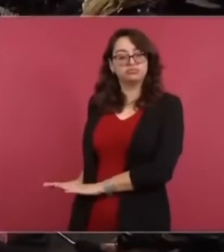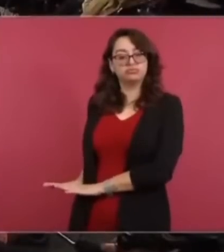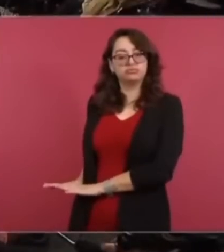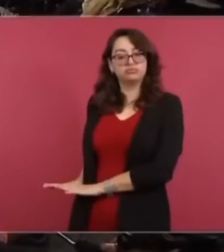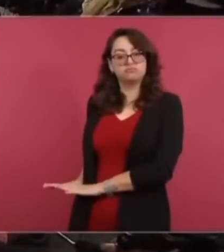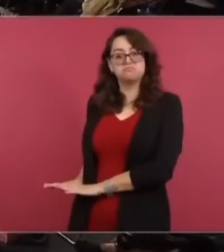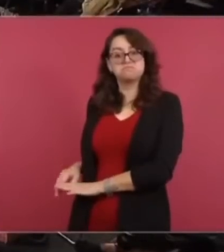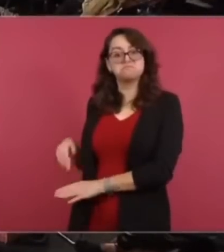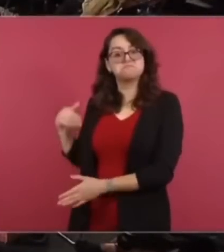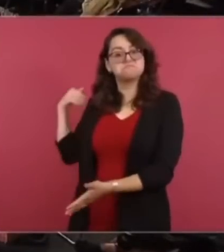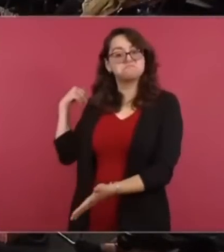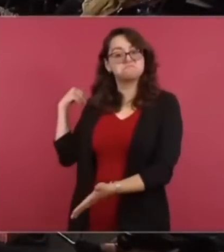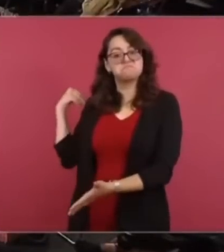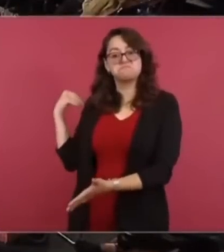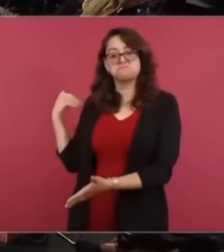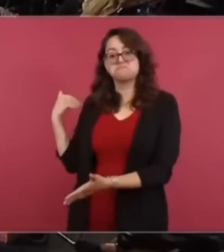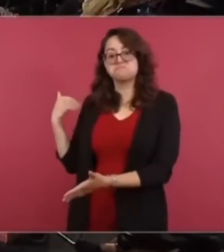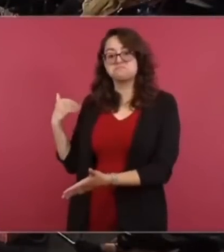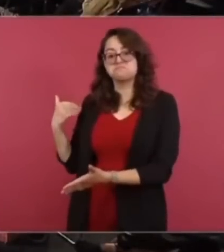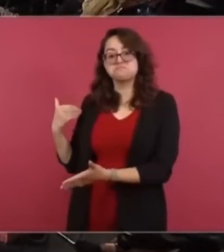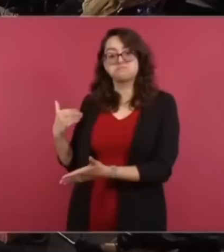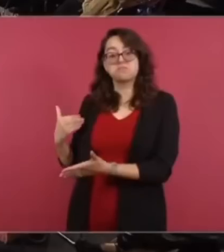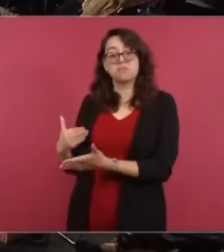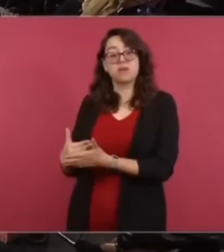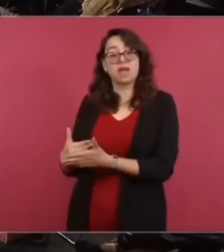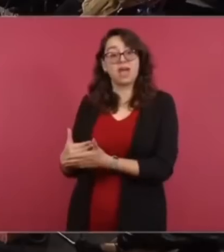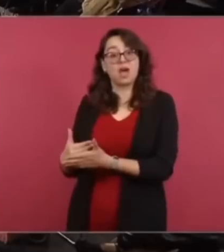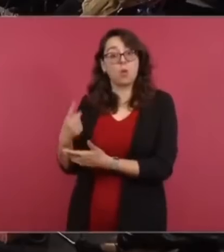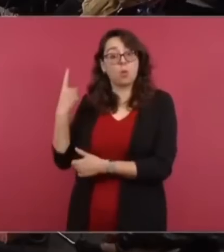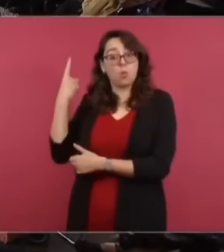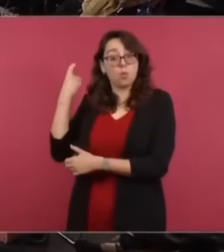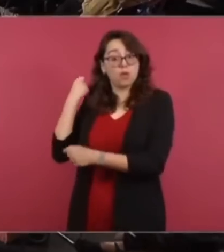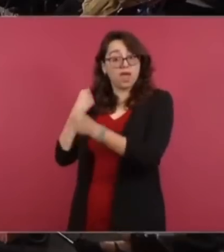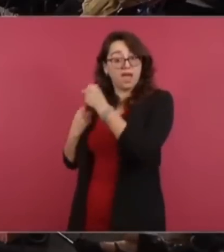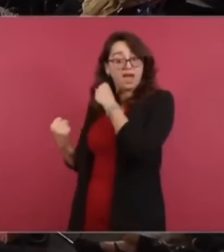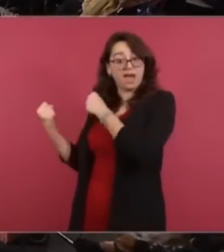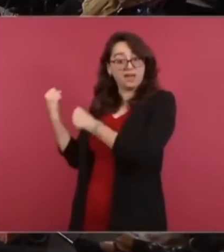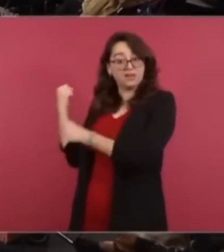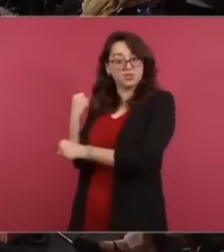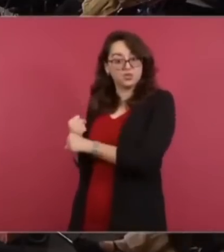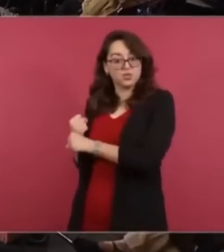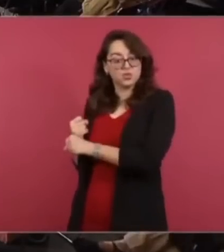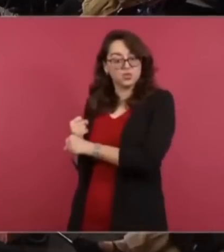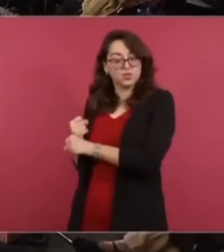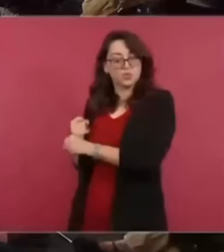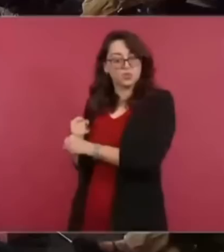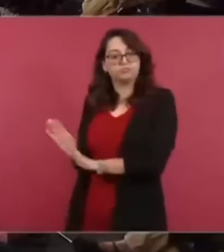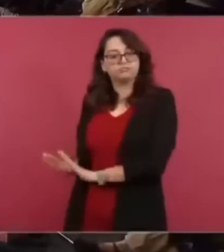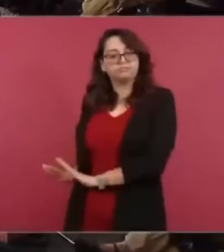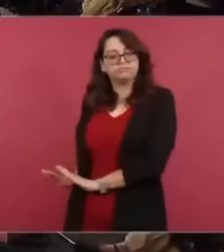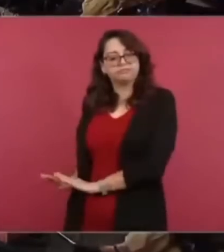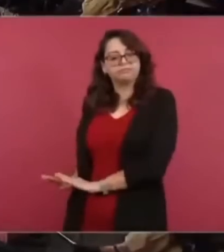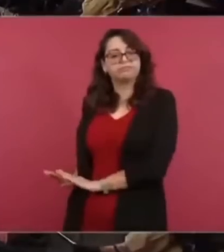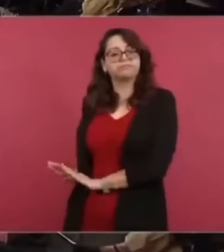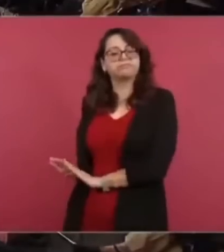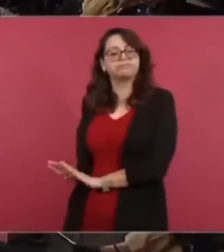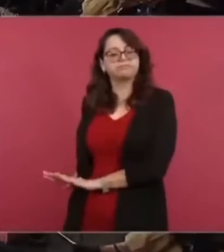No resuelve. Desde diciembre lo tiene ahí guardado.